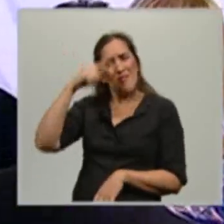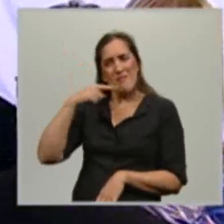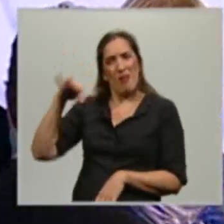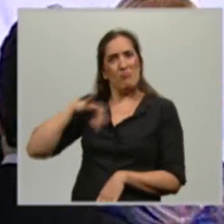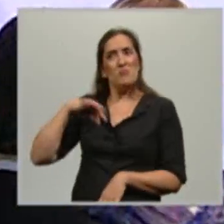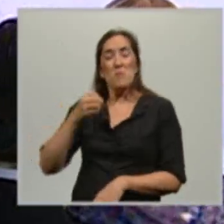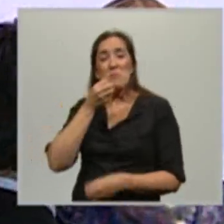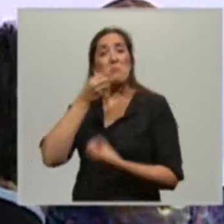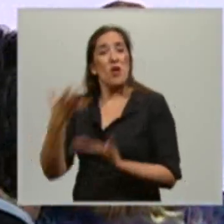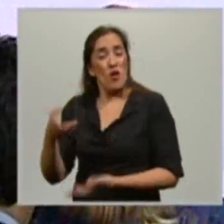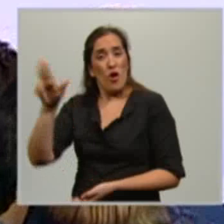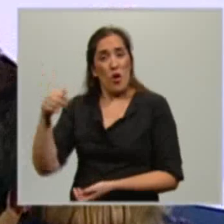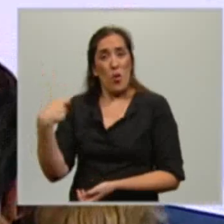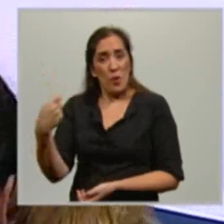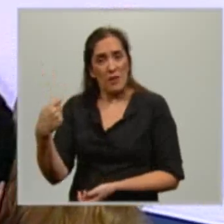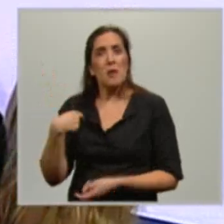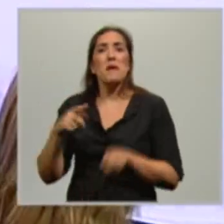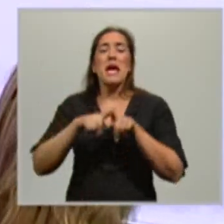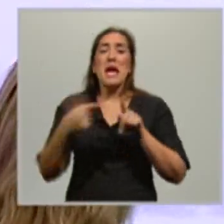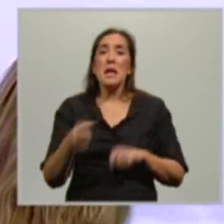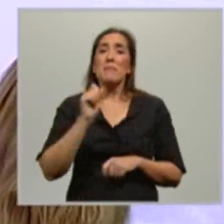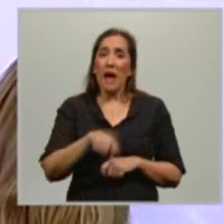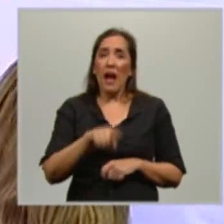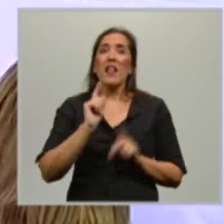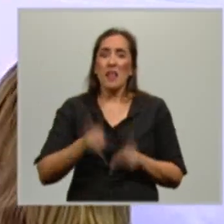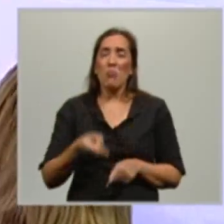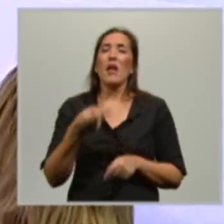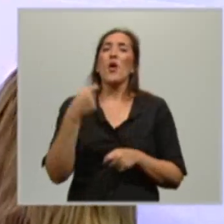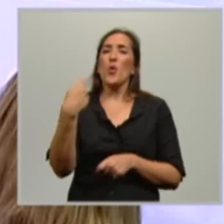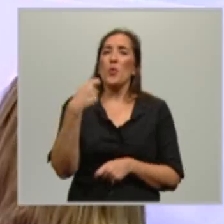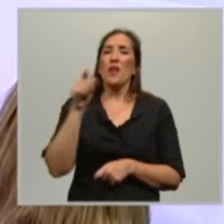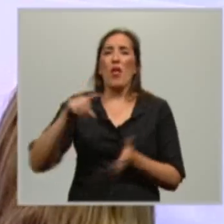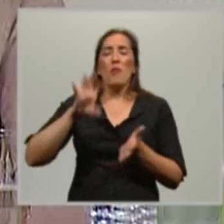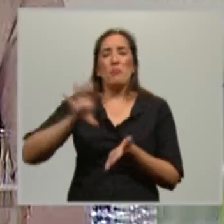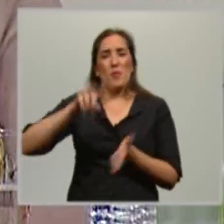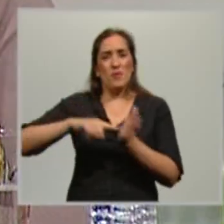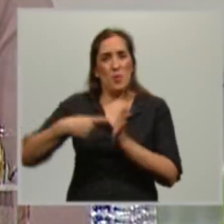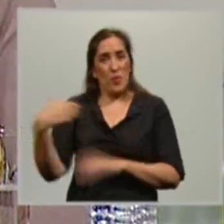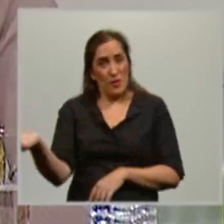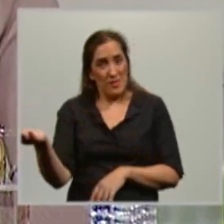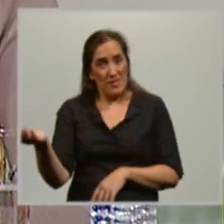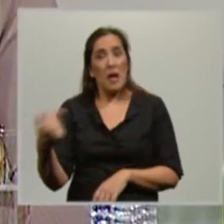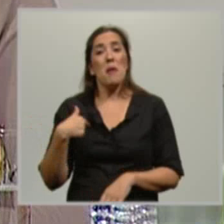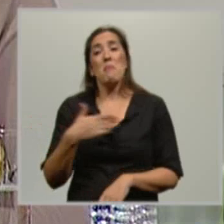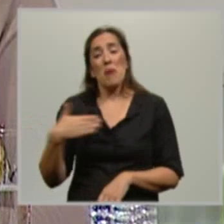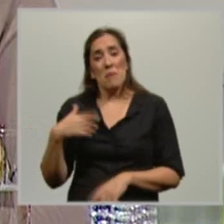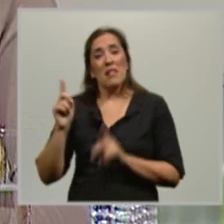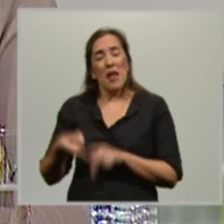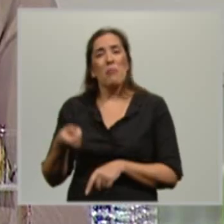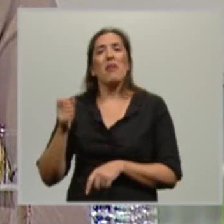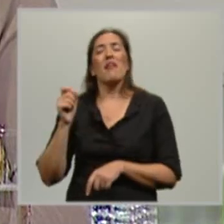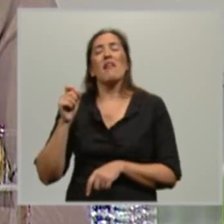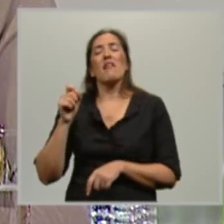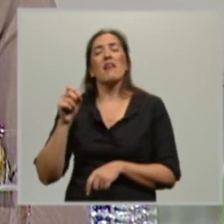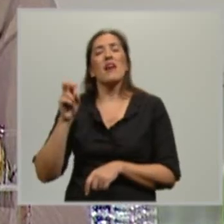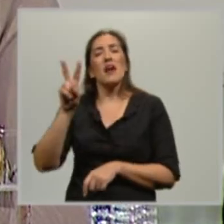cobra ella, la jubilación que cobra mi hermana, que es jubilada de la provincia de Buenos Aires, y mi mamá también es pensionada del orden